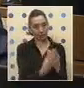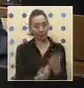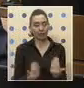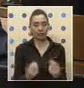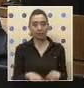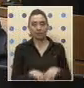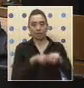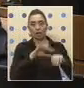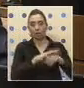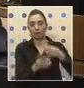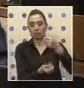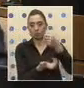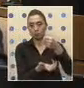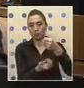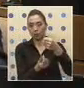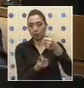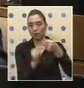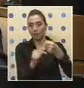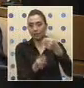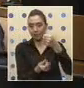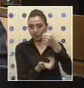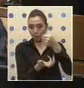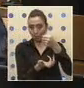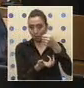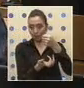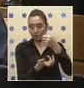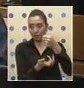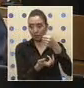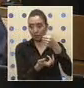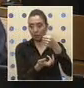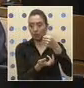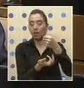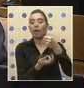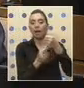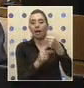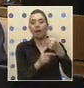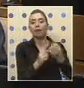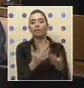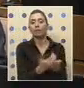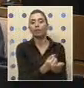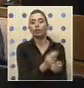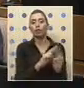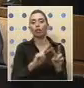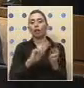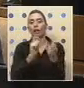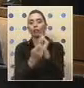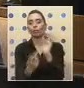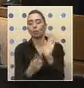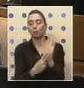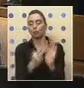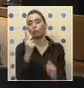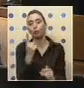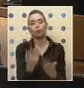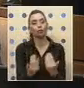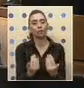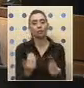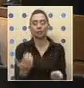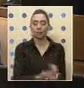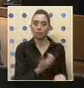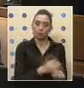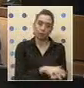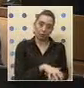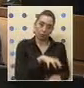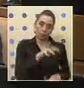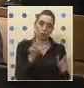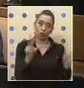recursos. Y son esos recursos los que van a salir de esta reforma tributaria. Por eso es que es indispensable recaudar los